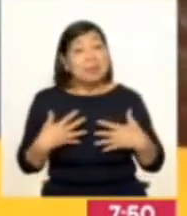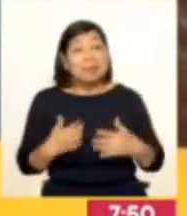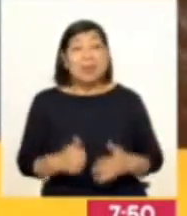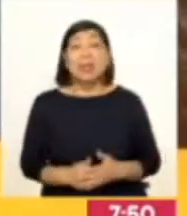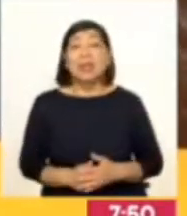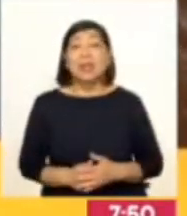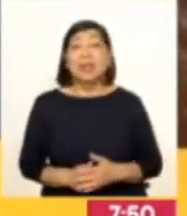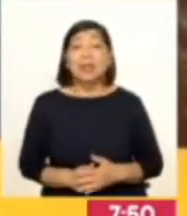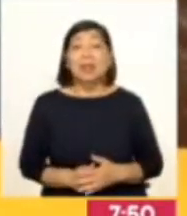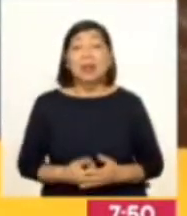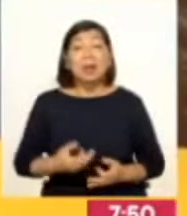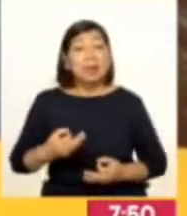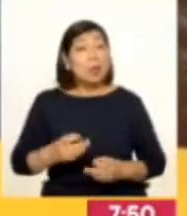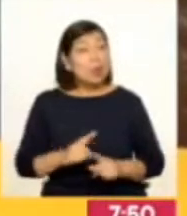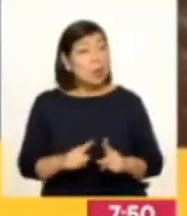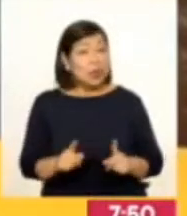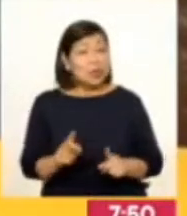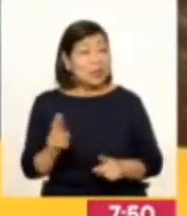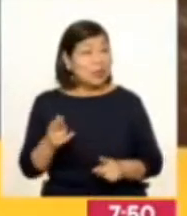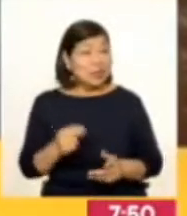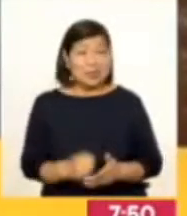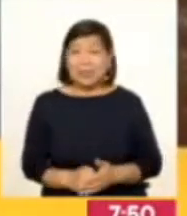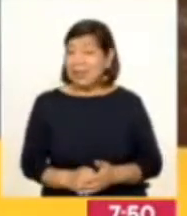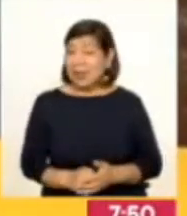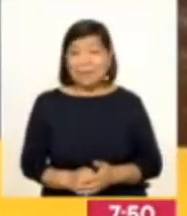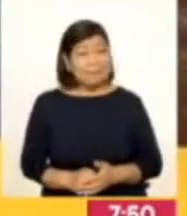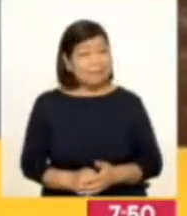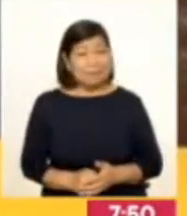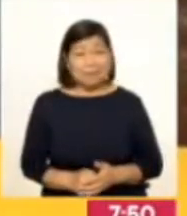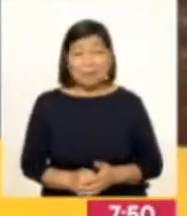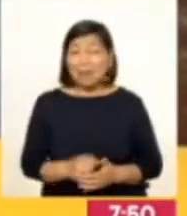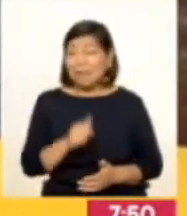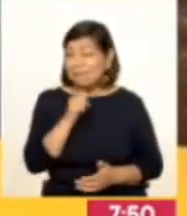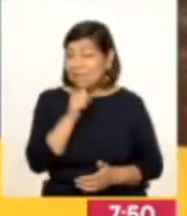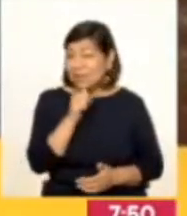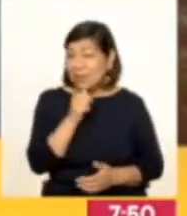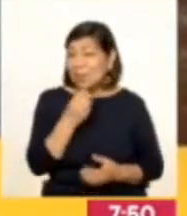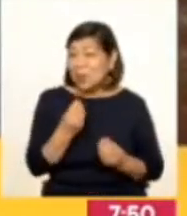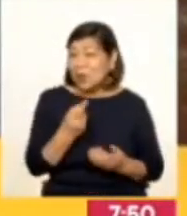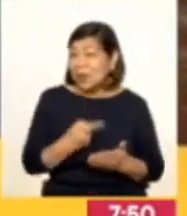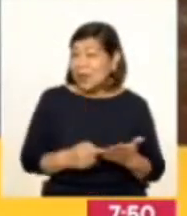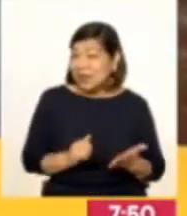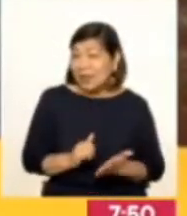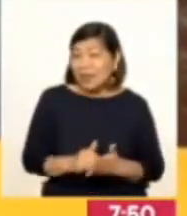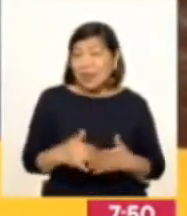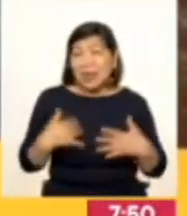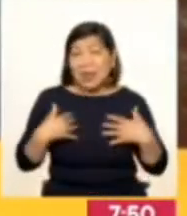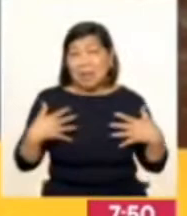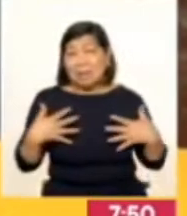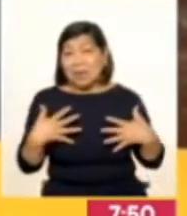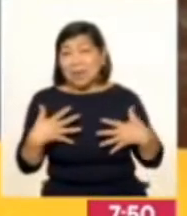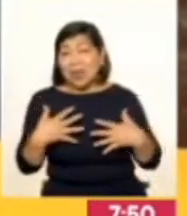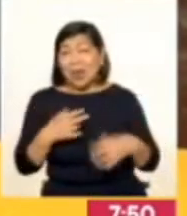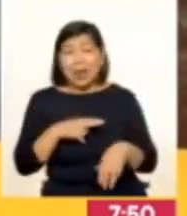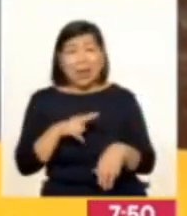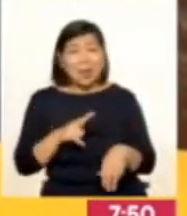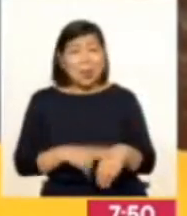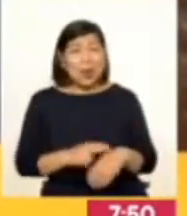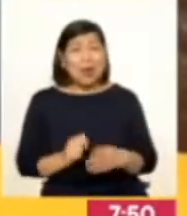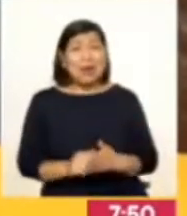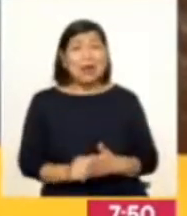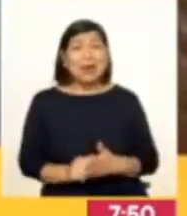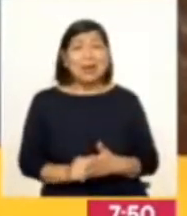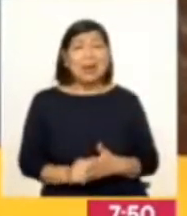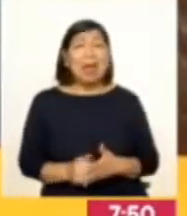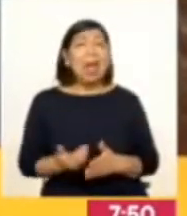a la auditoría y no porque sea corrupto o que sea ineficiente sino porque simplemente es un temor natural no dicen Oye el